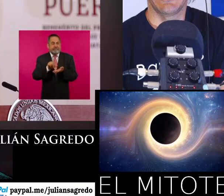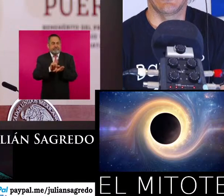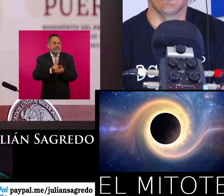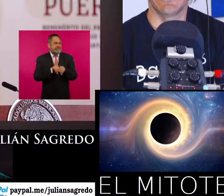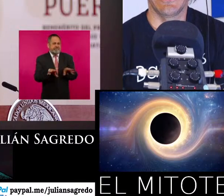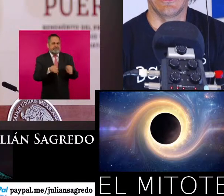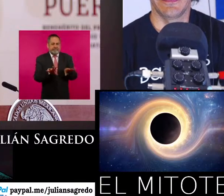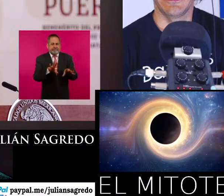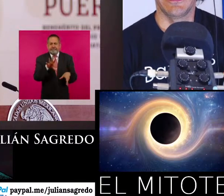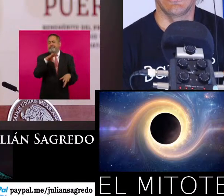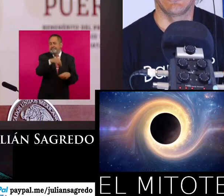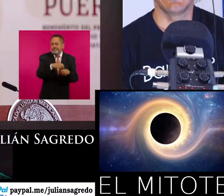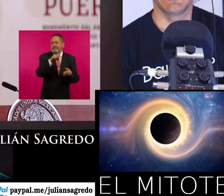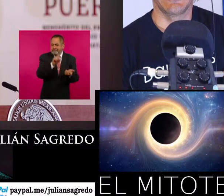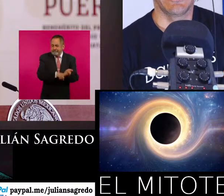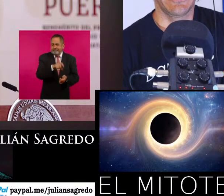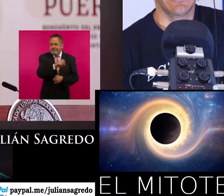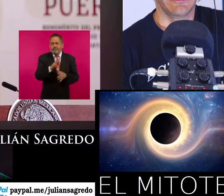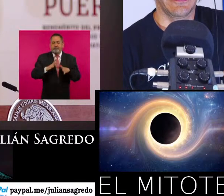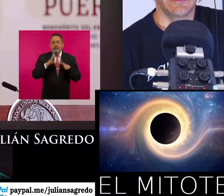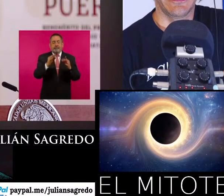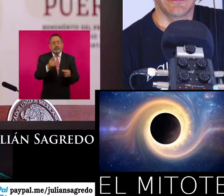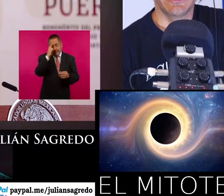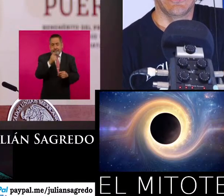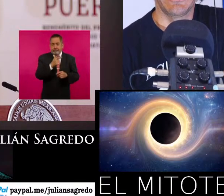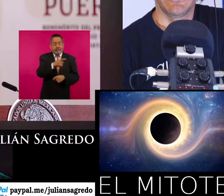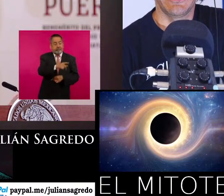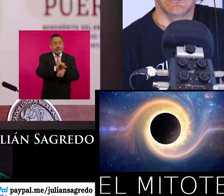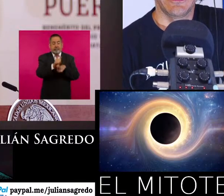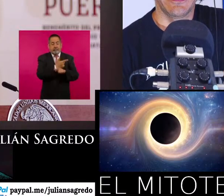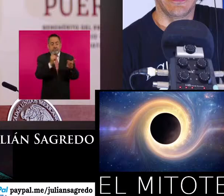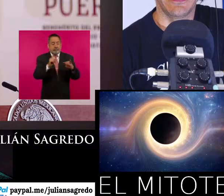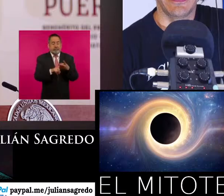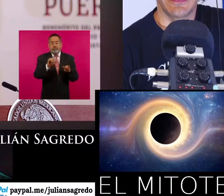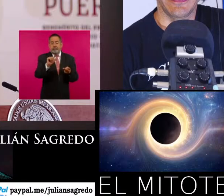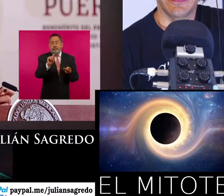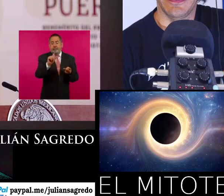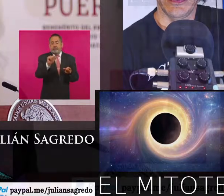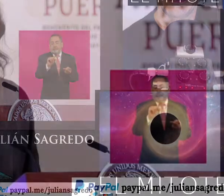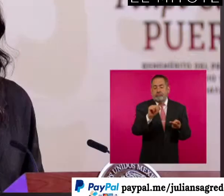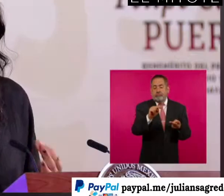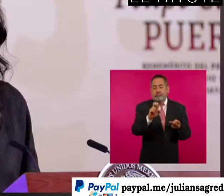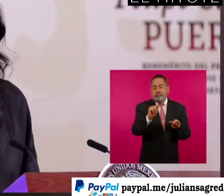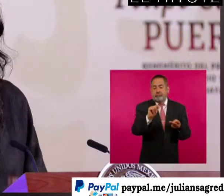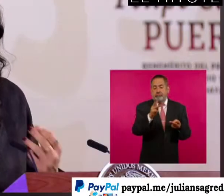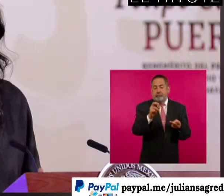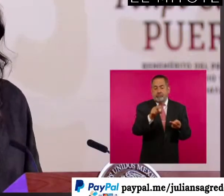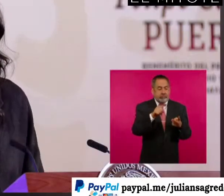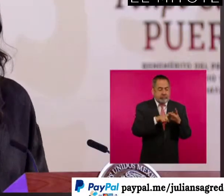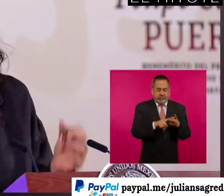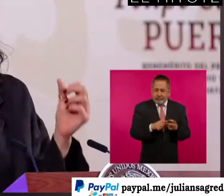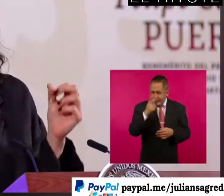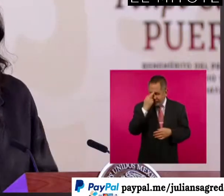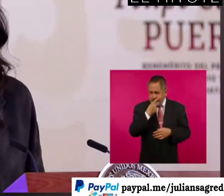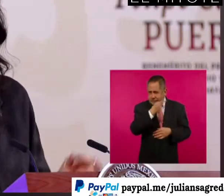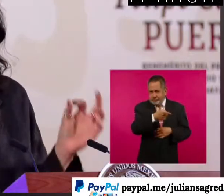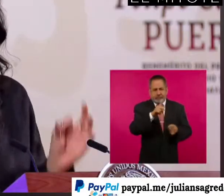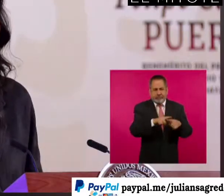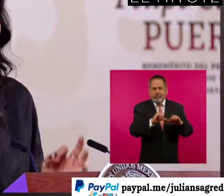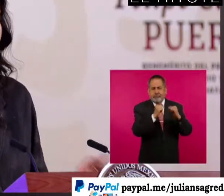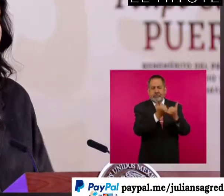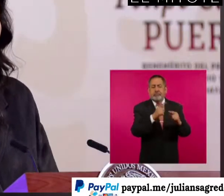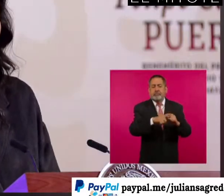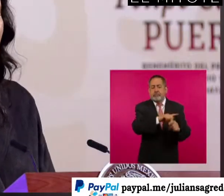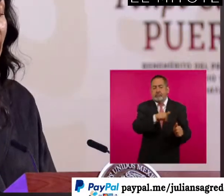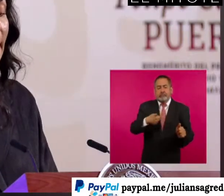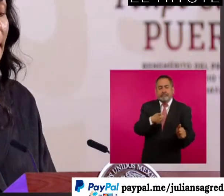él forma parte de la Fundación para la Libertad de Argentina y es miembro de Atlas Network, una organización que también, ya hemos dicho, es financiada por